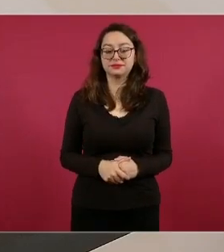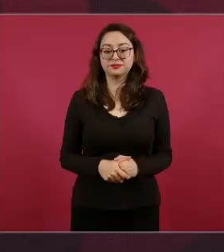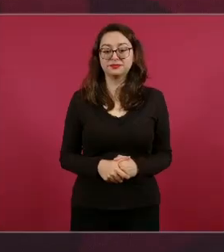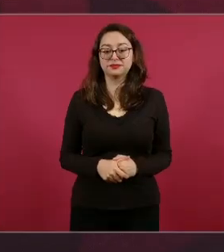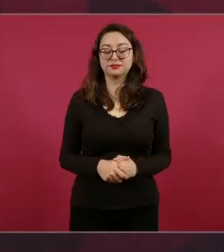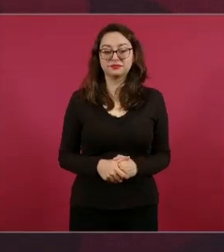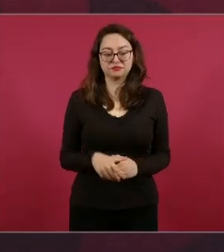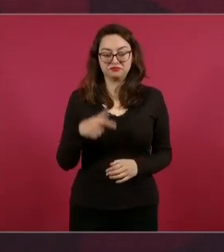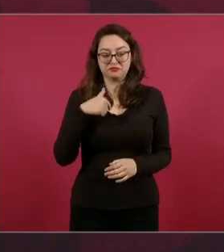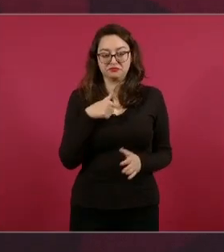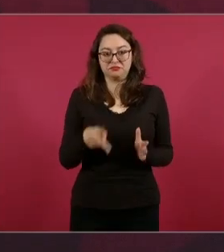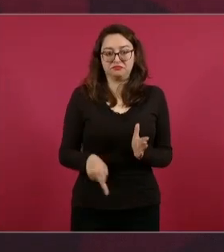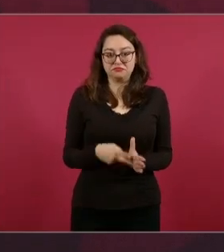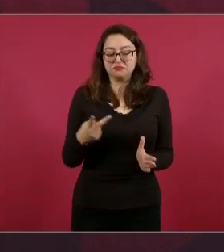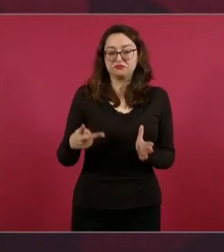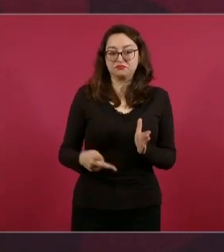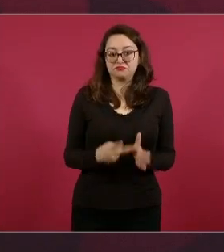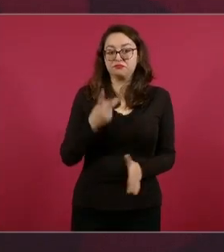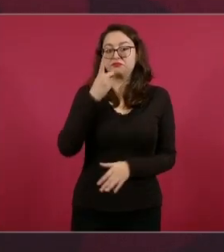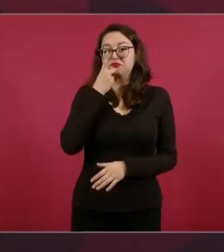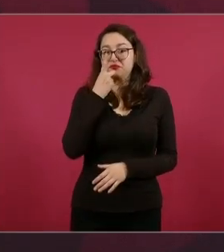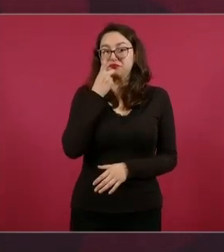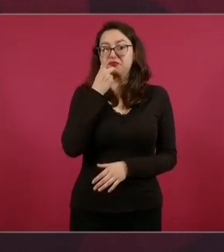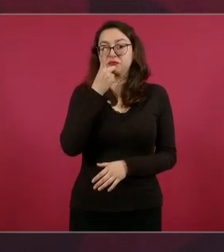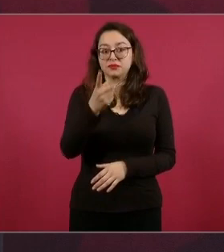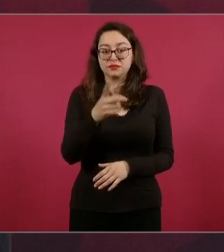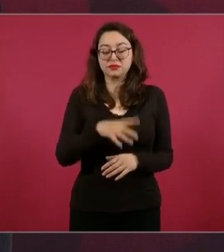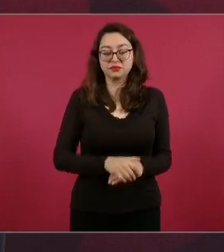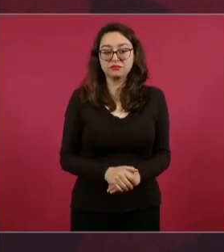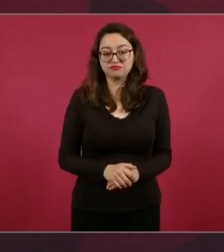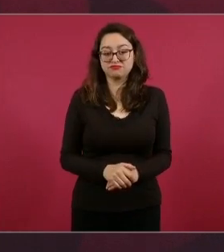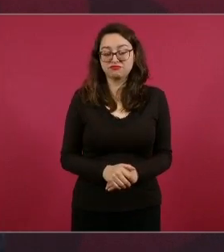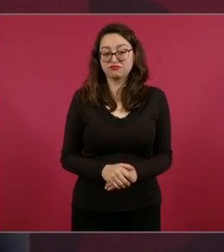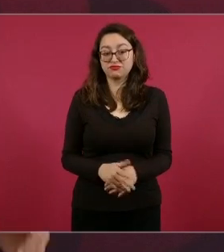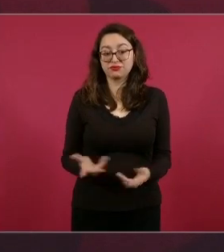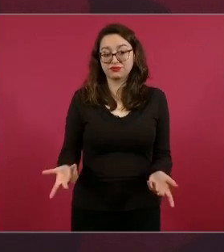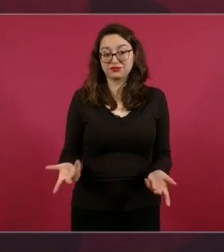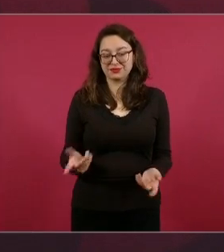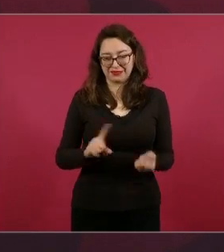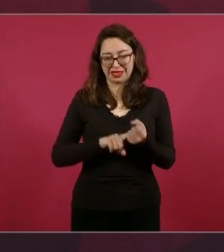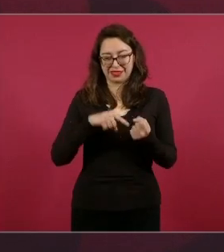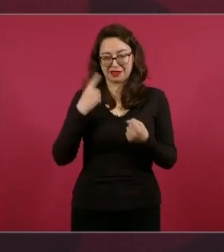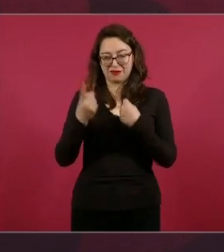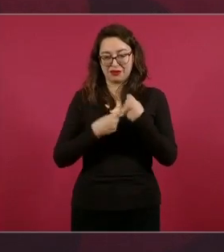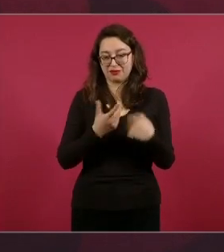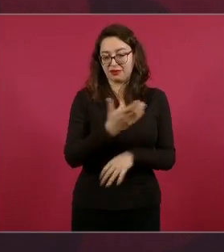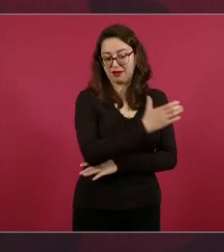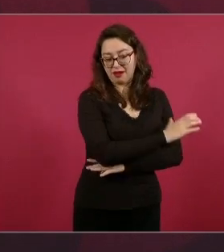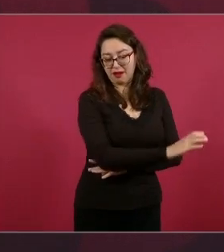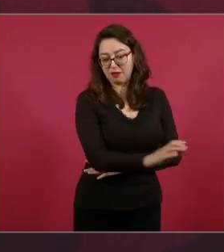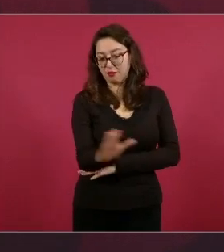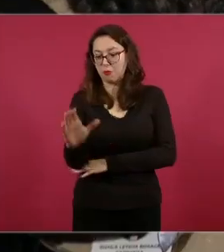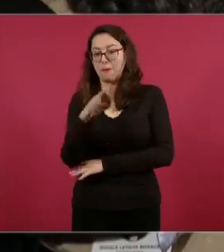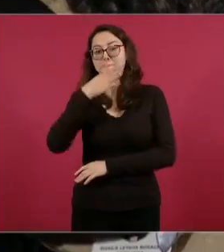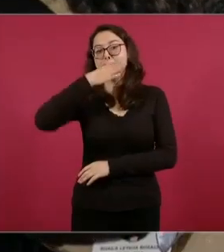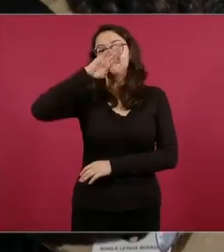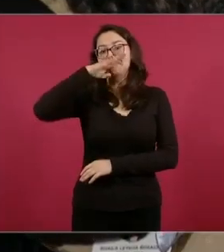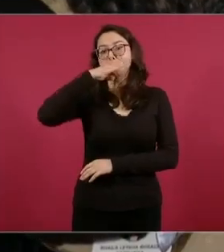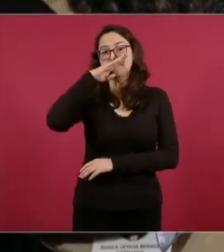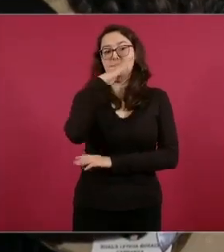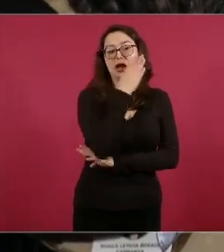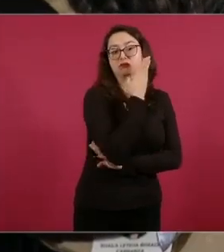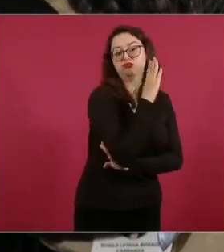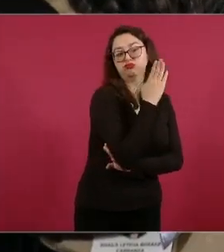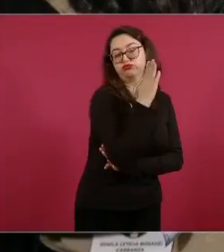Ya he dicho varias veces de que cuando la milpa se da bien, alcanza hasta para el pájaro.